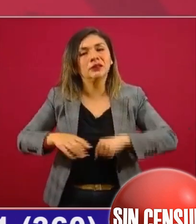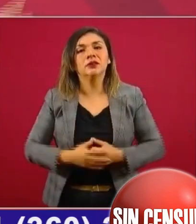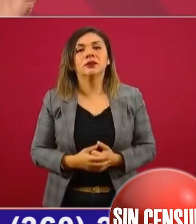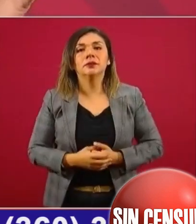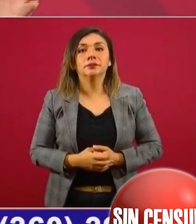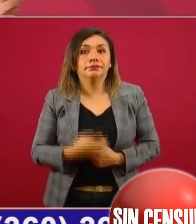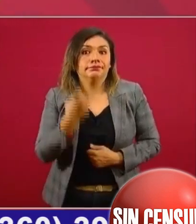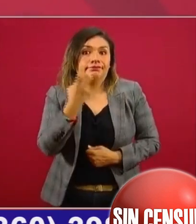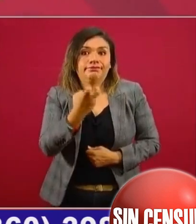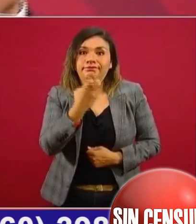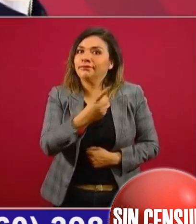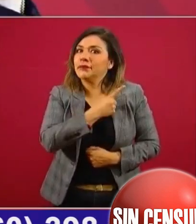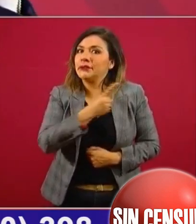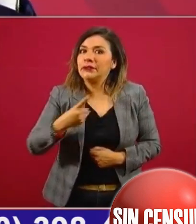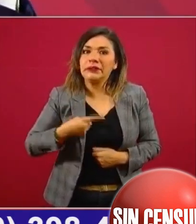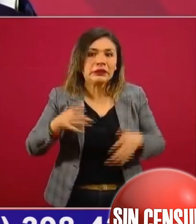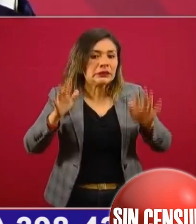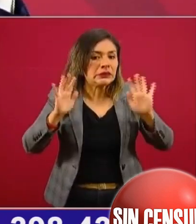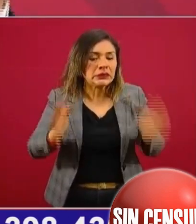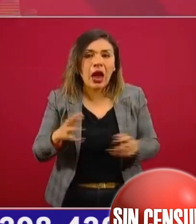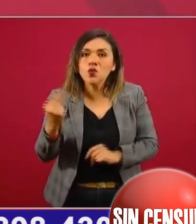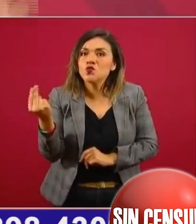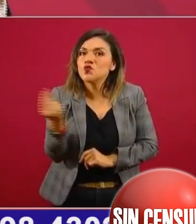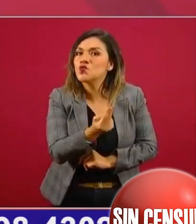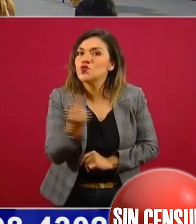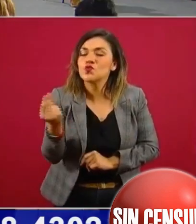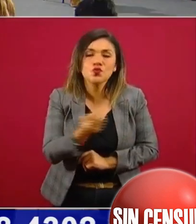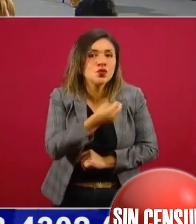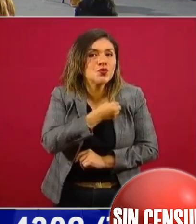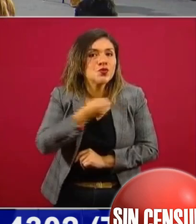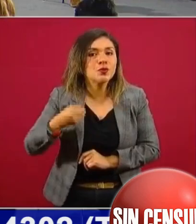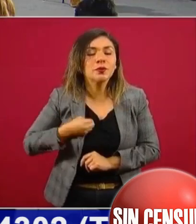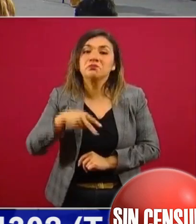Eso lo tenemos que hacer, eso es obligado después